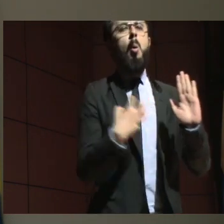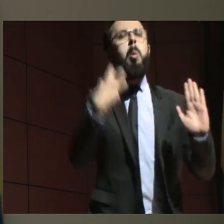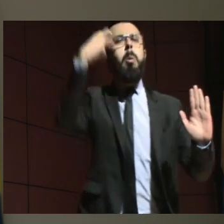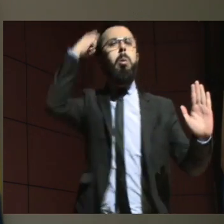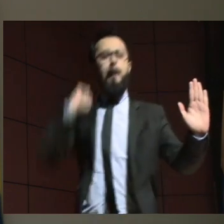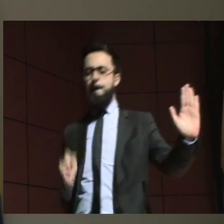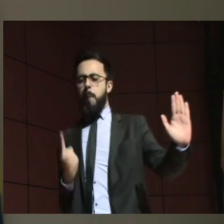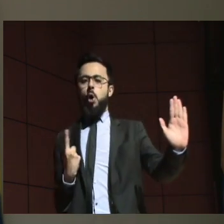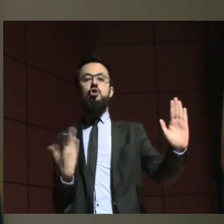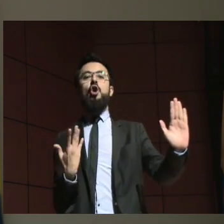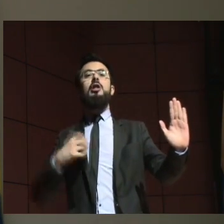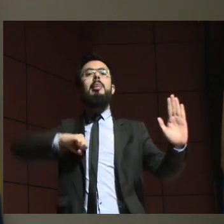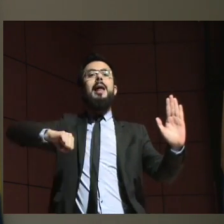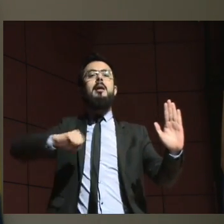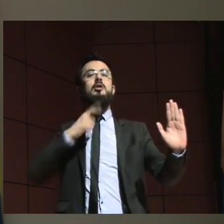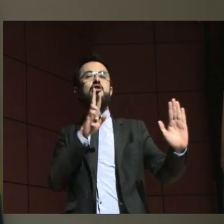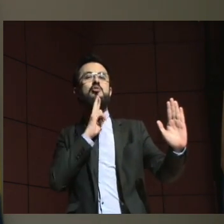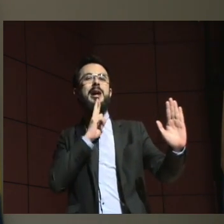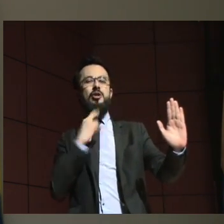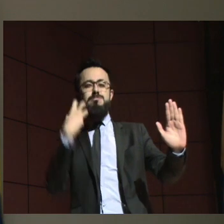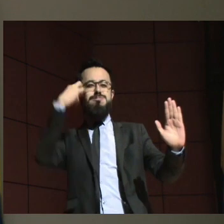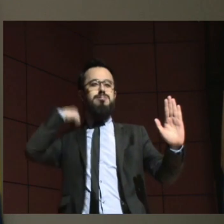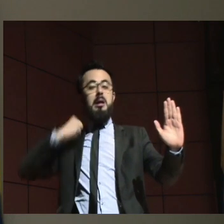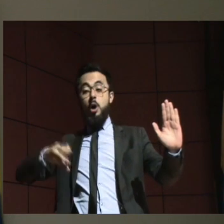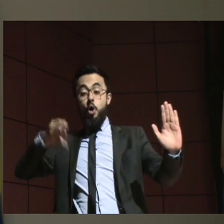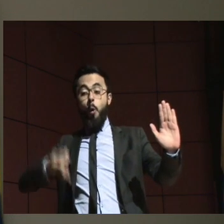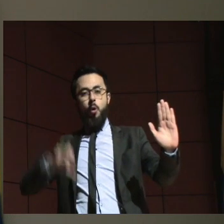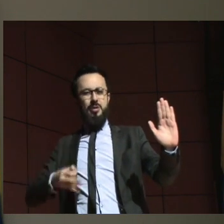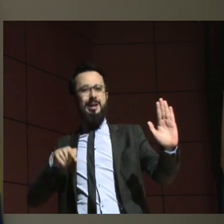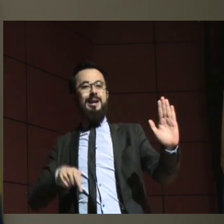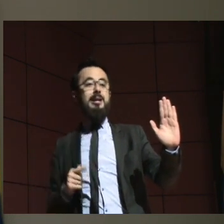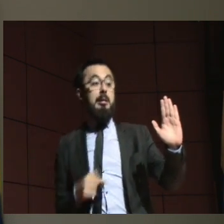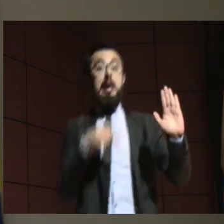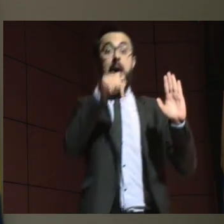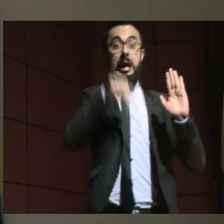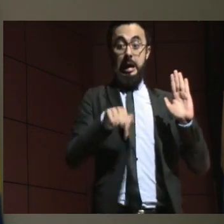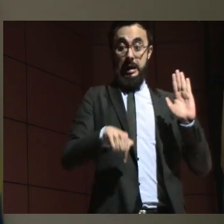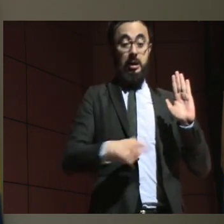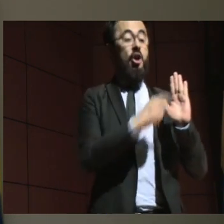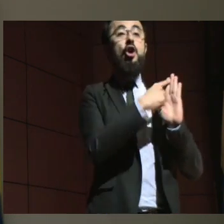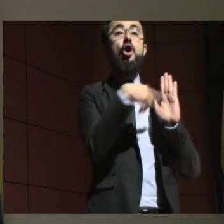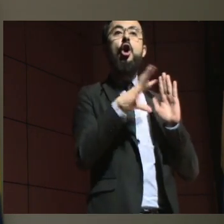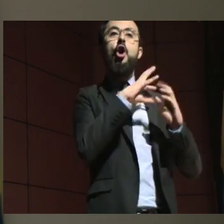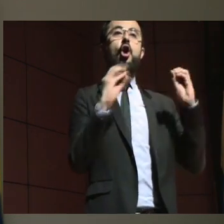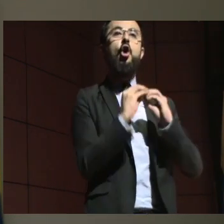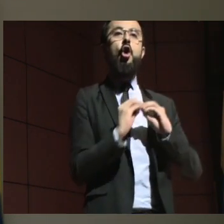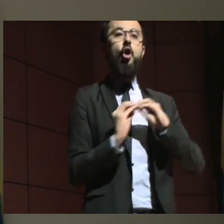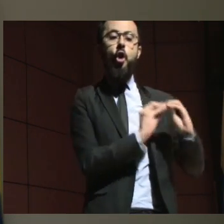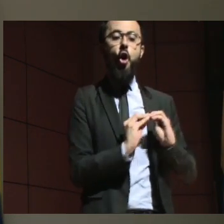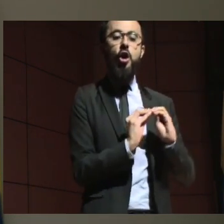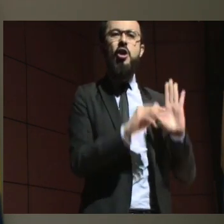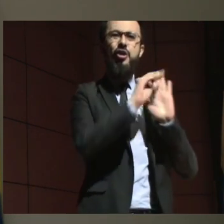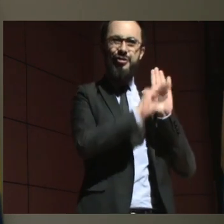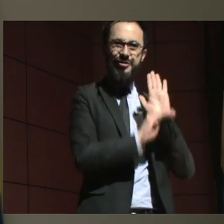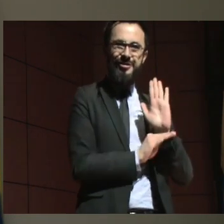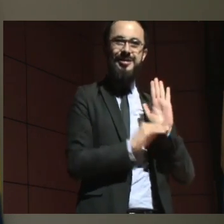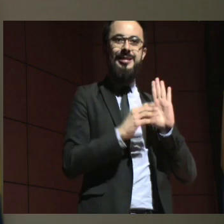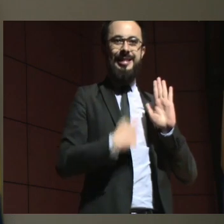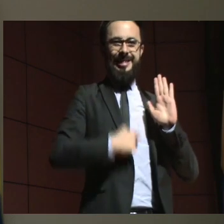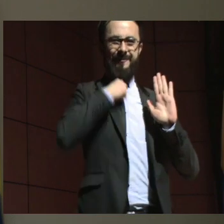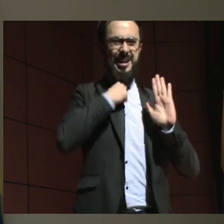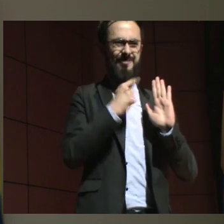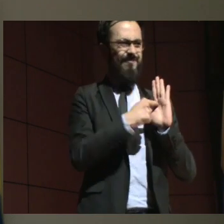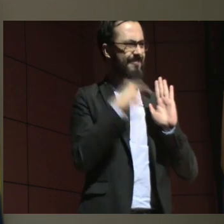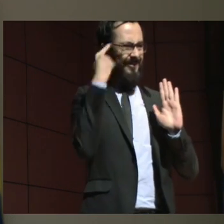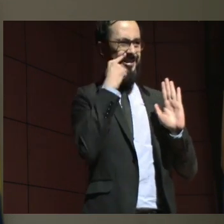jurídicas muy antiguas. Y en el Código Civil, no sé si todo el mundo conozca esa parte del Código Civil,